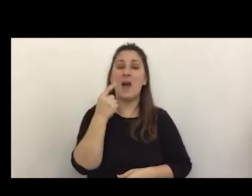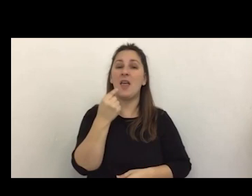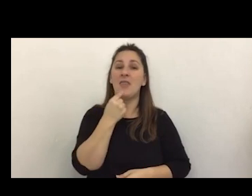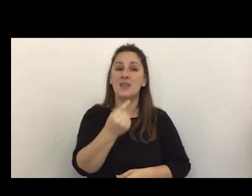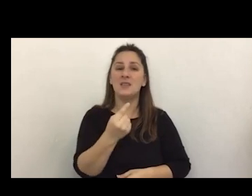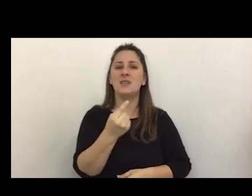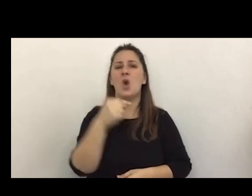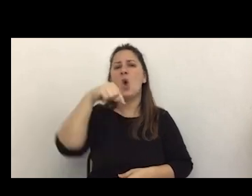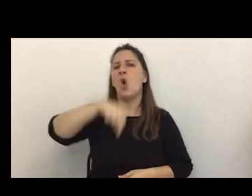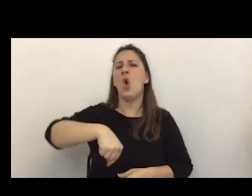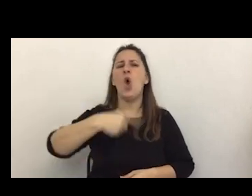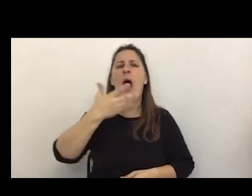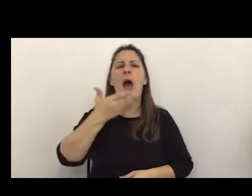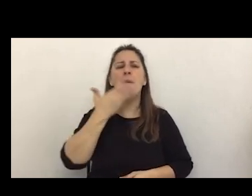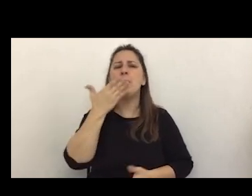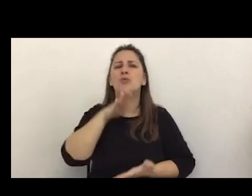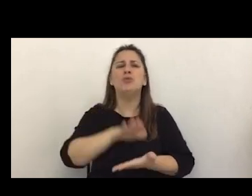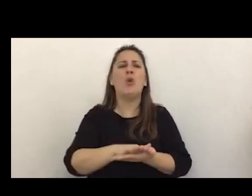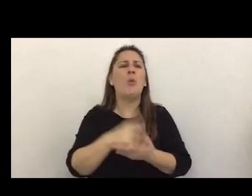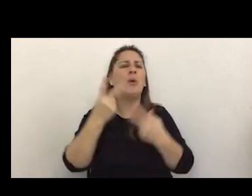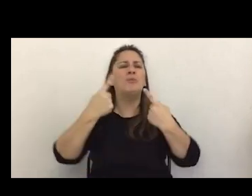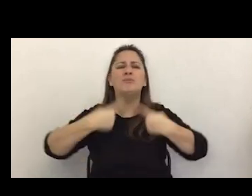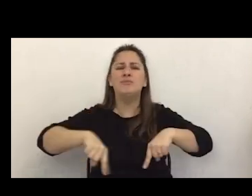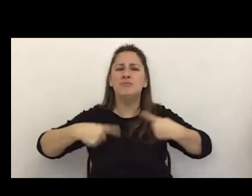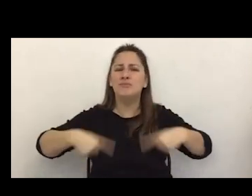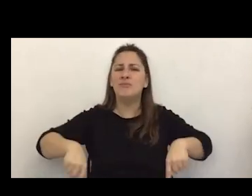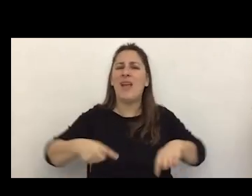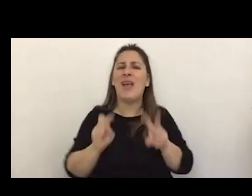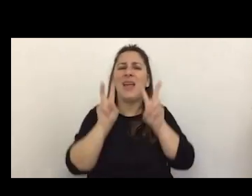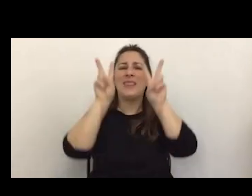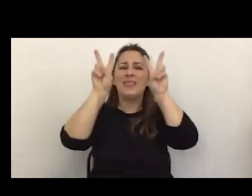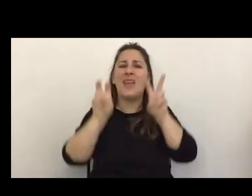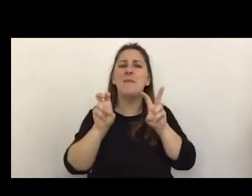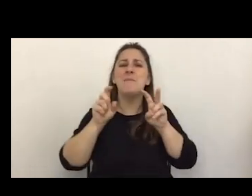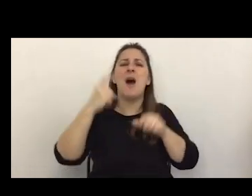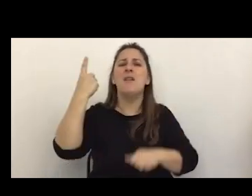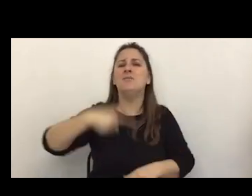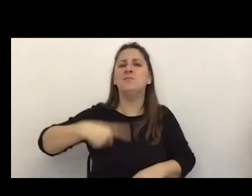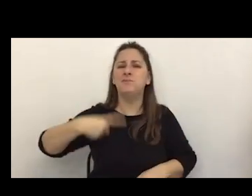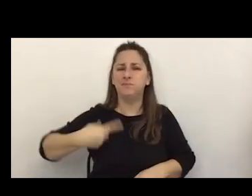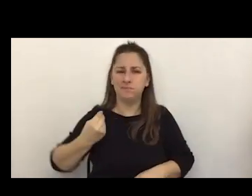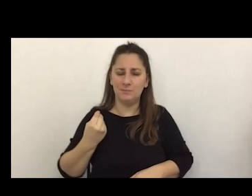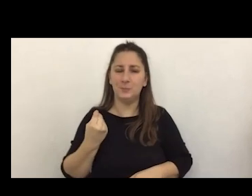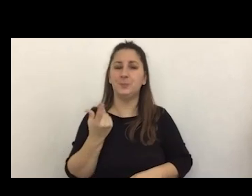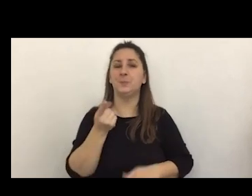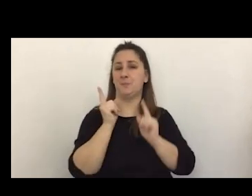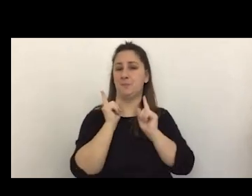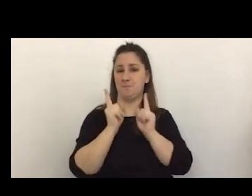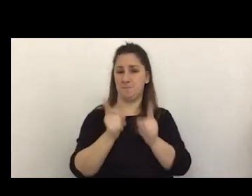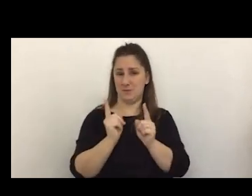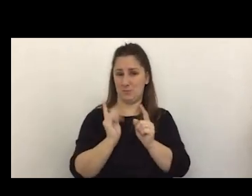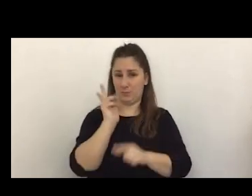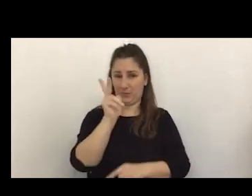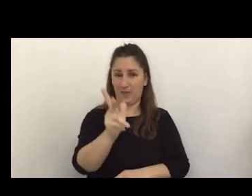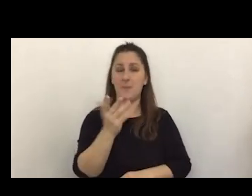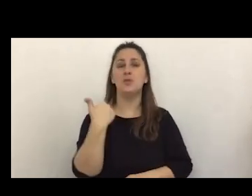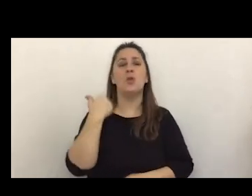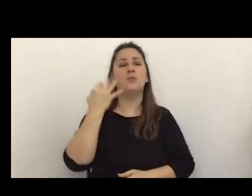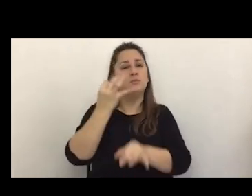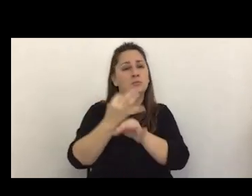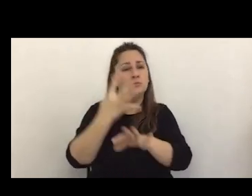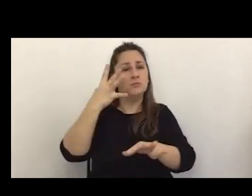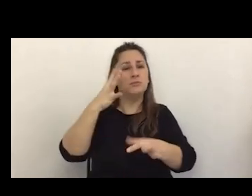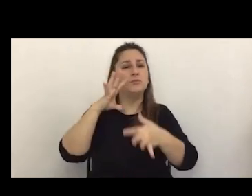día de hoy, o sea, cuáles son los temas que vamos a tratar en el día de hoy. Como les decía, mi especialidad es el derecho de